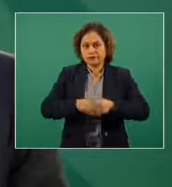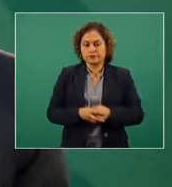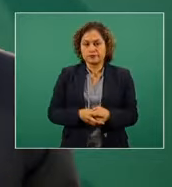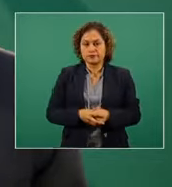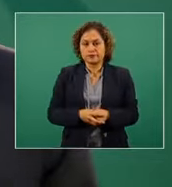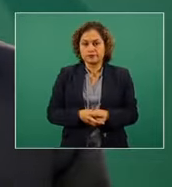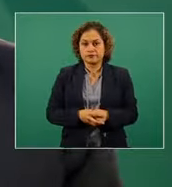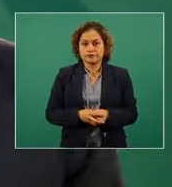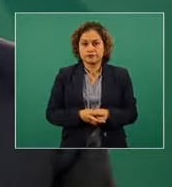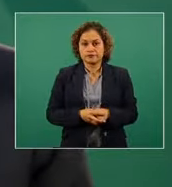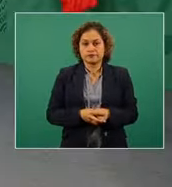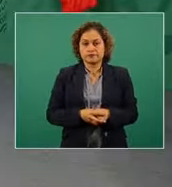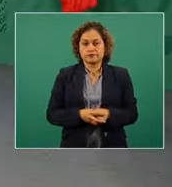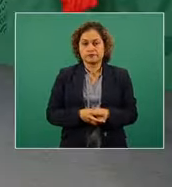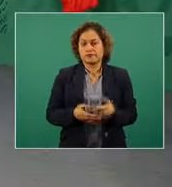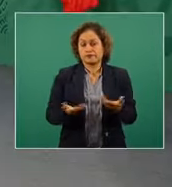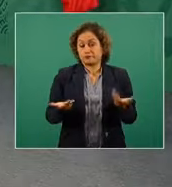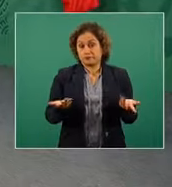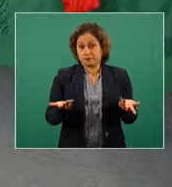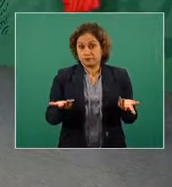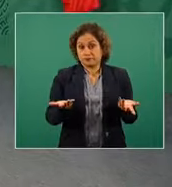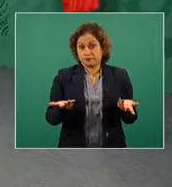Y yo creo que